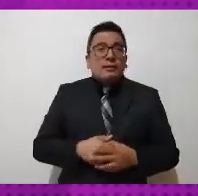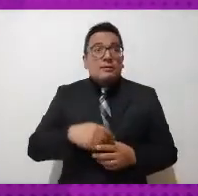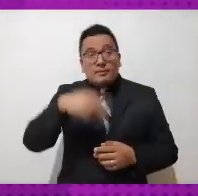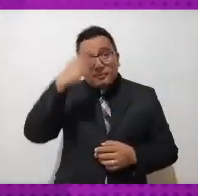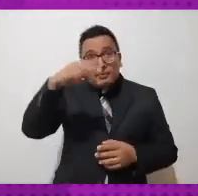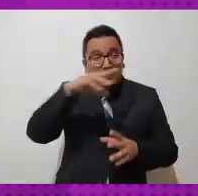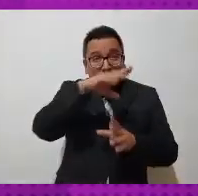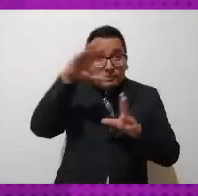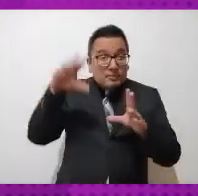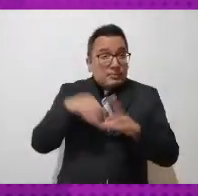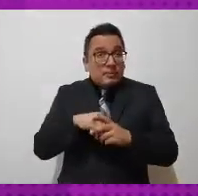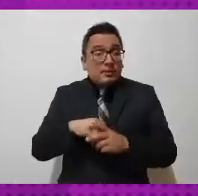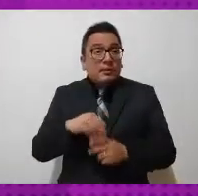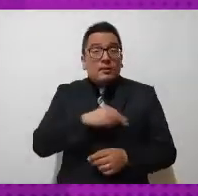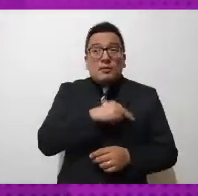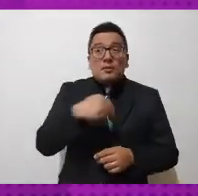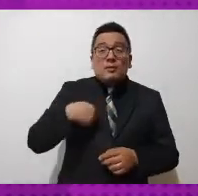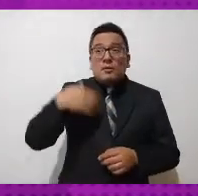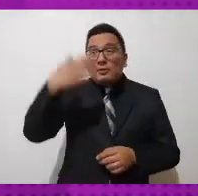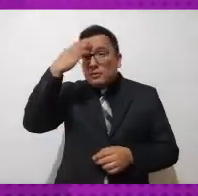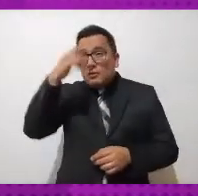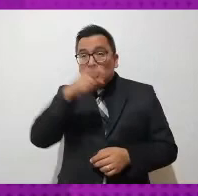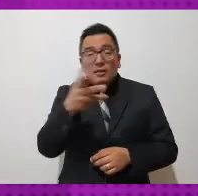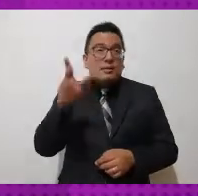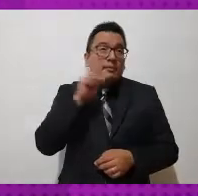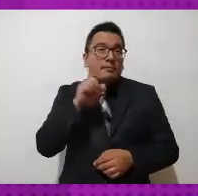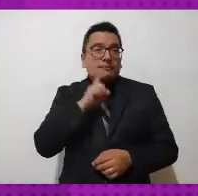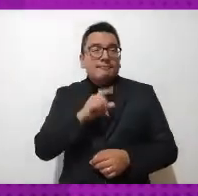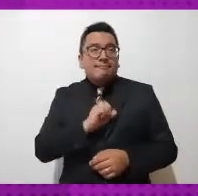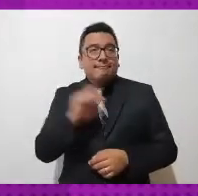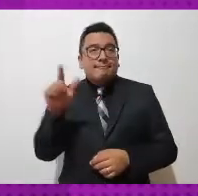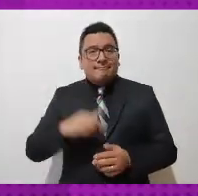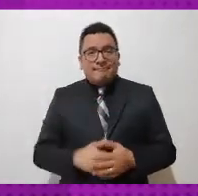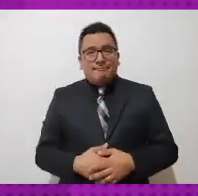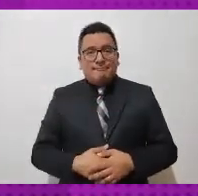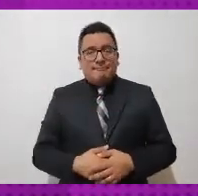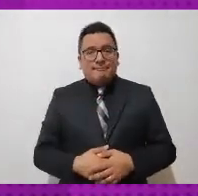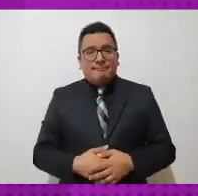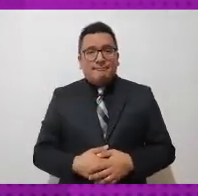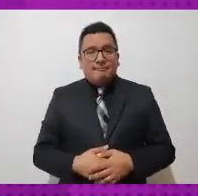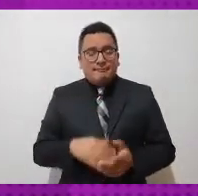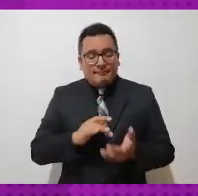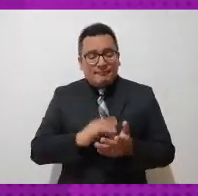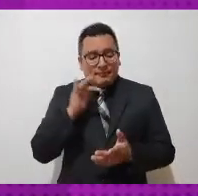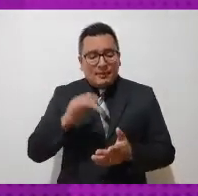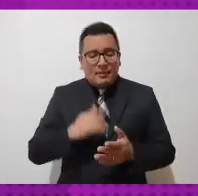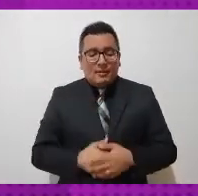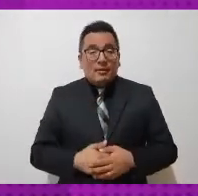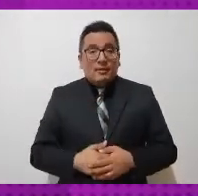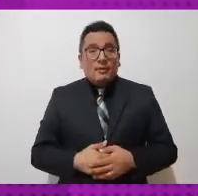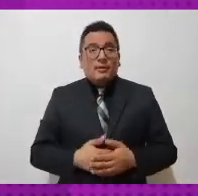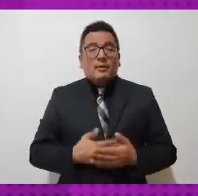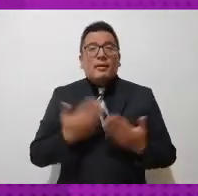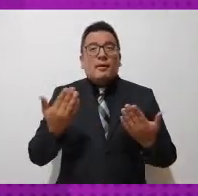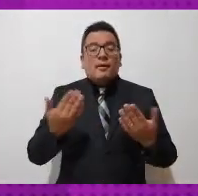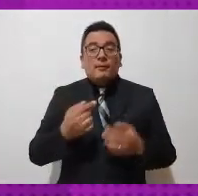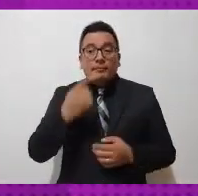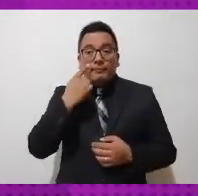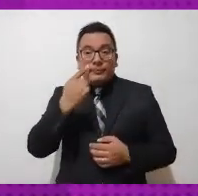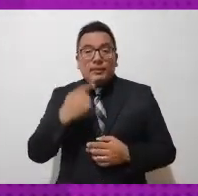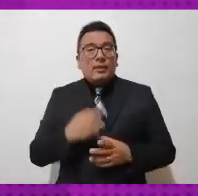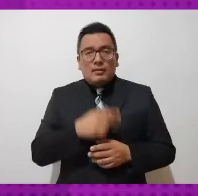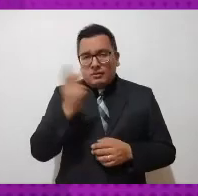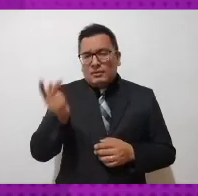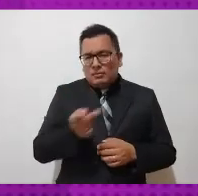República Mexicana conociendo los logros de estas mujeres. Gracias, consejera. Vamos a concluir con